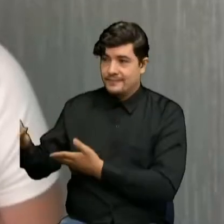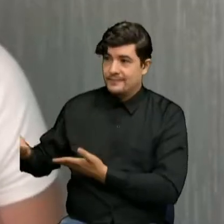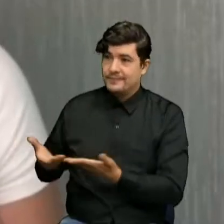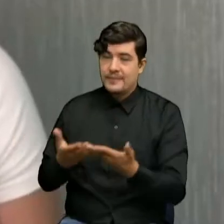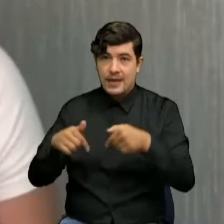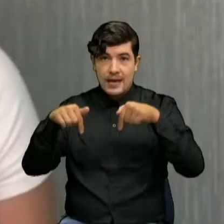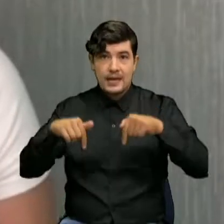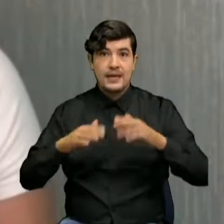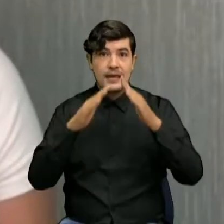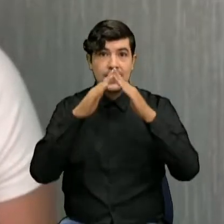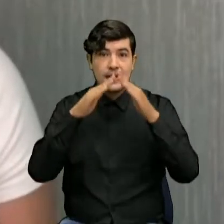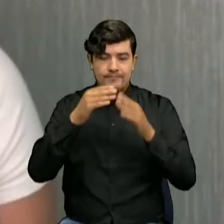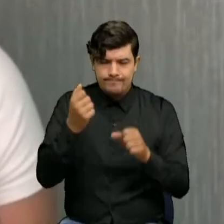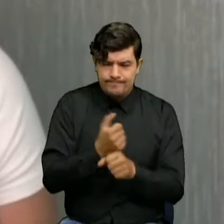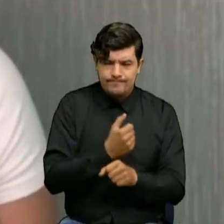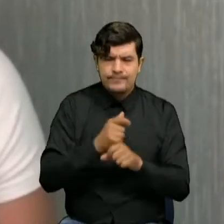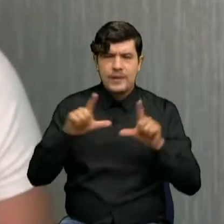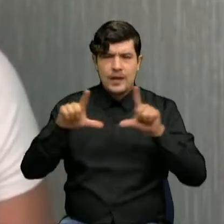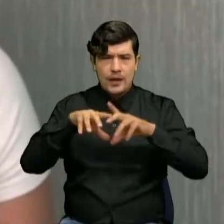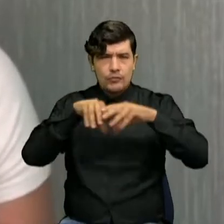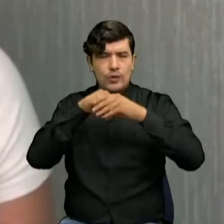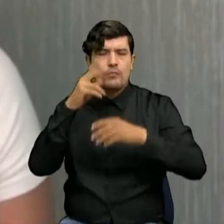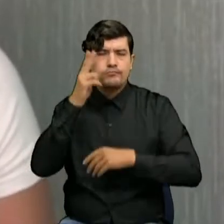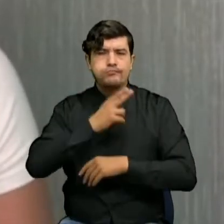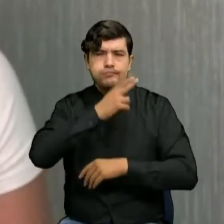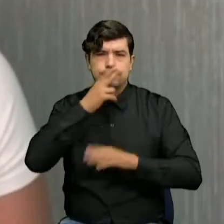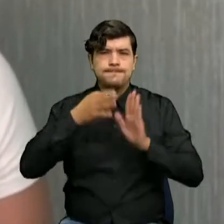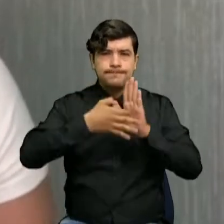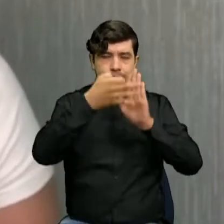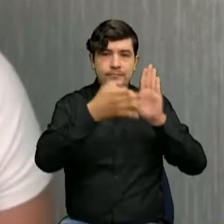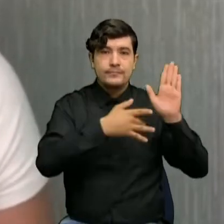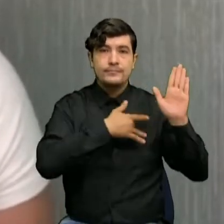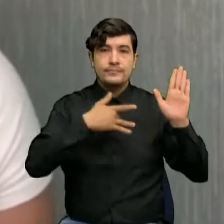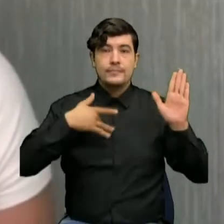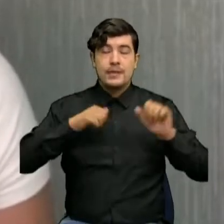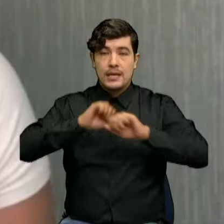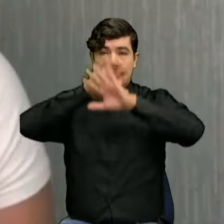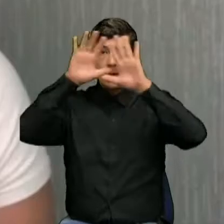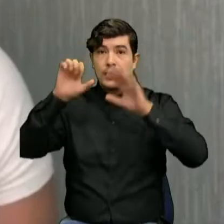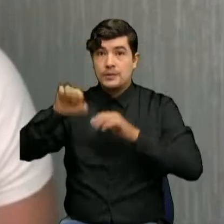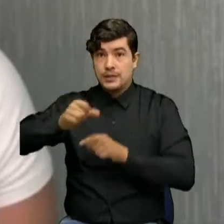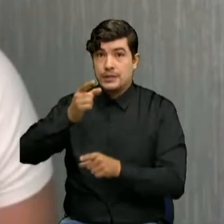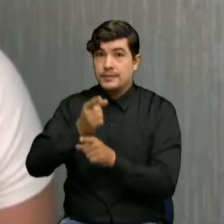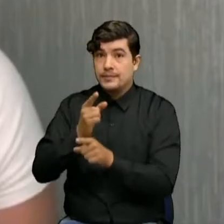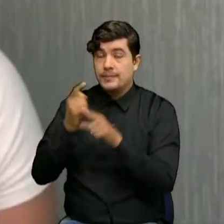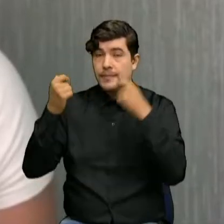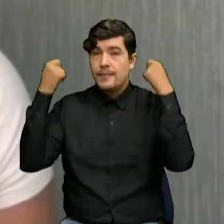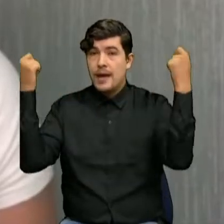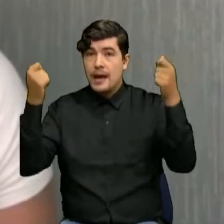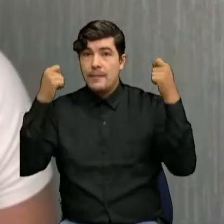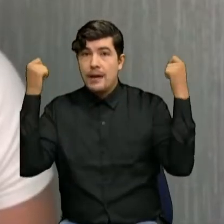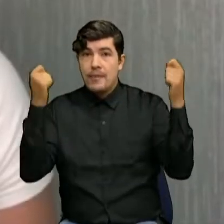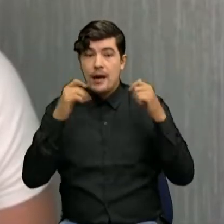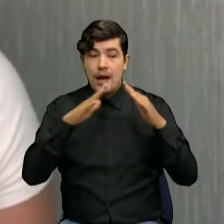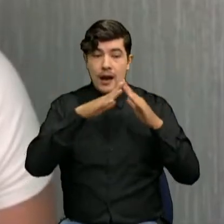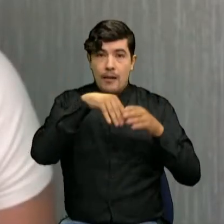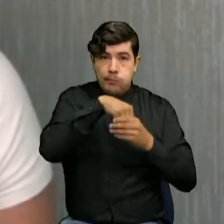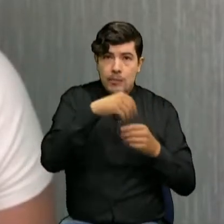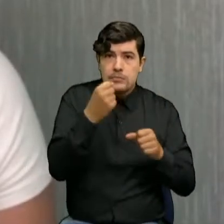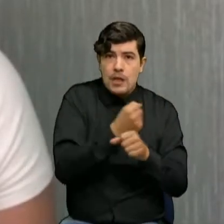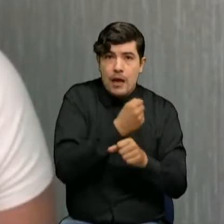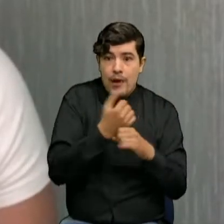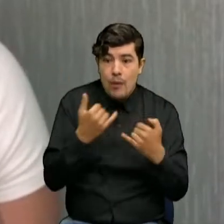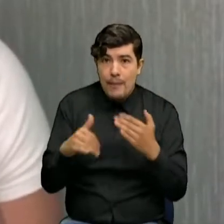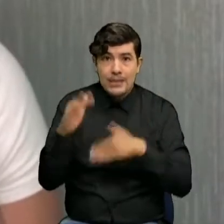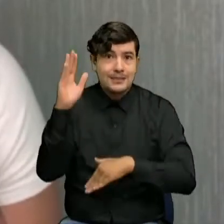Canal Trove, en Oriente Noticias, estamos comprometidos con los protocolos de bioseguridad y, por supuesto, estamos promoviendo el teletrabajo y más en este tercer pico